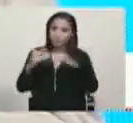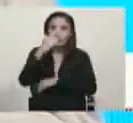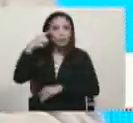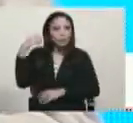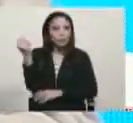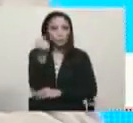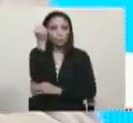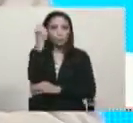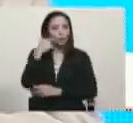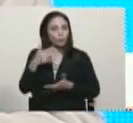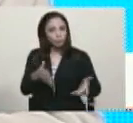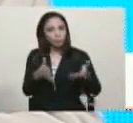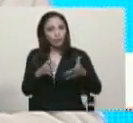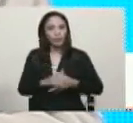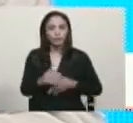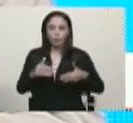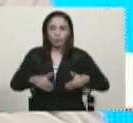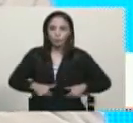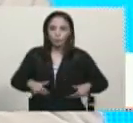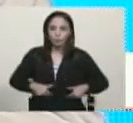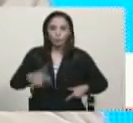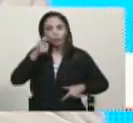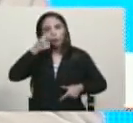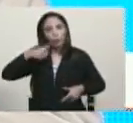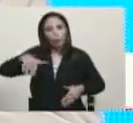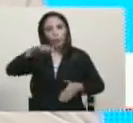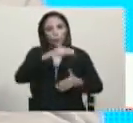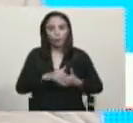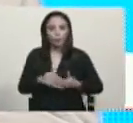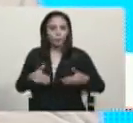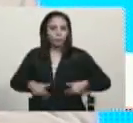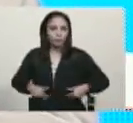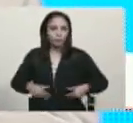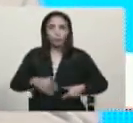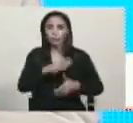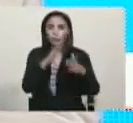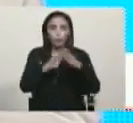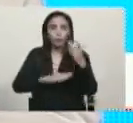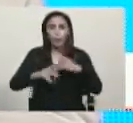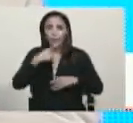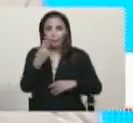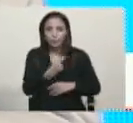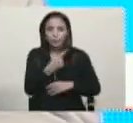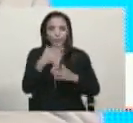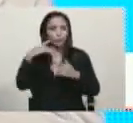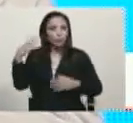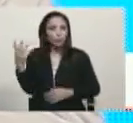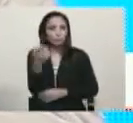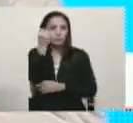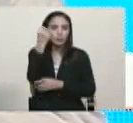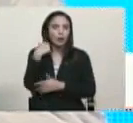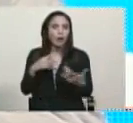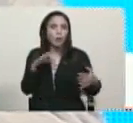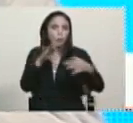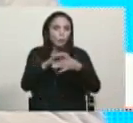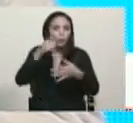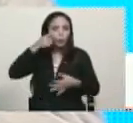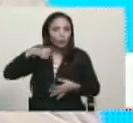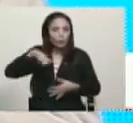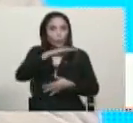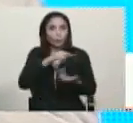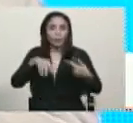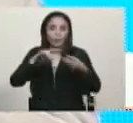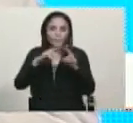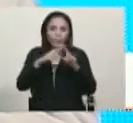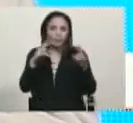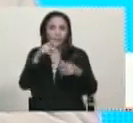Y lo vamos a lograr con el esfuerzo del poder popular, con el esfuerzo de nuestra fuerza política, con esta alianza cívico-militar que ha garantizado la paz